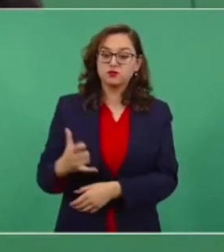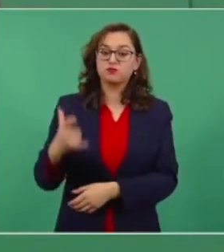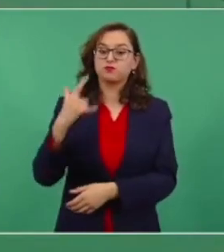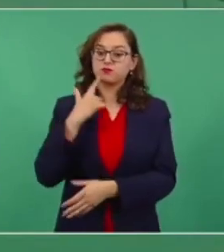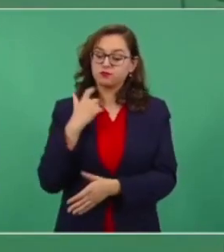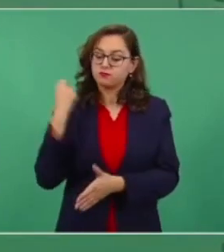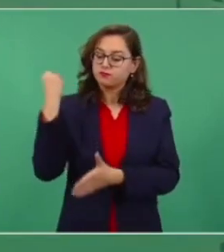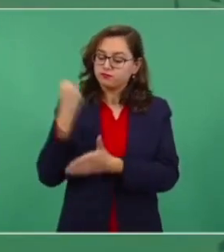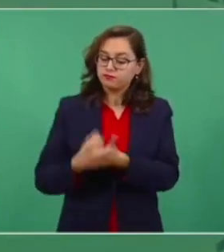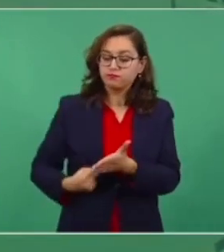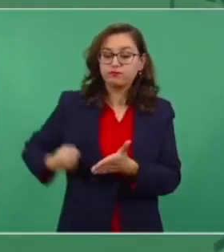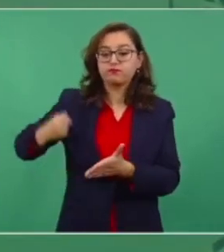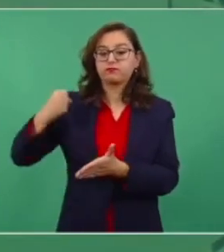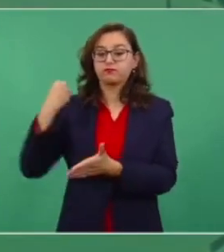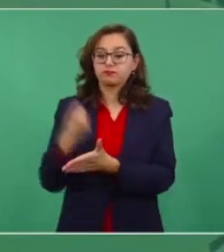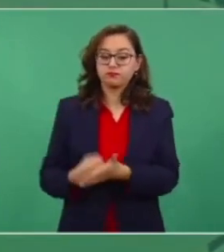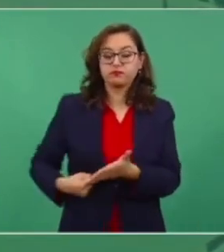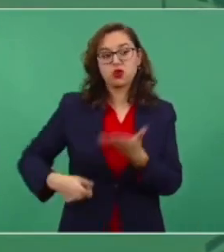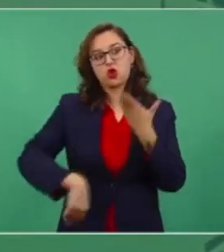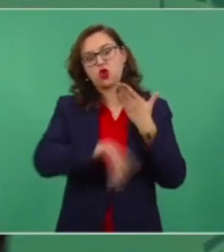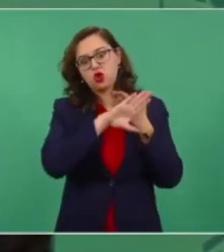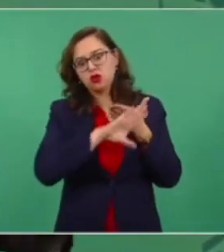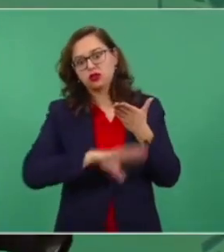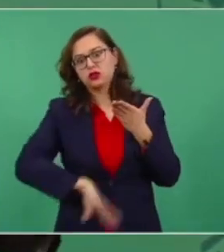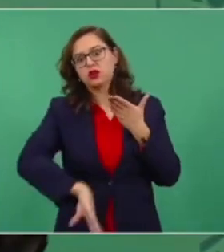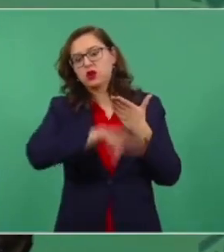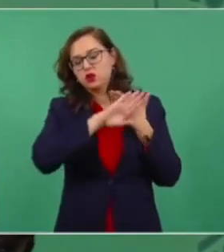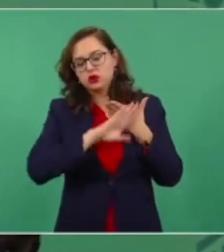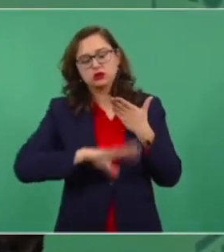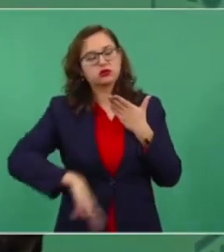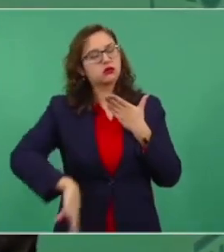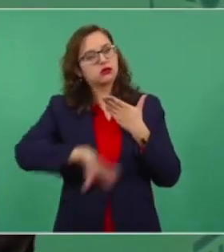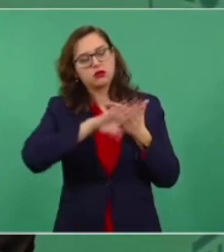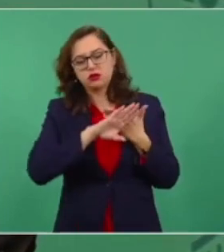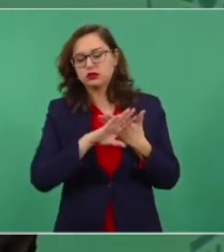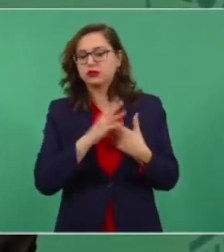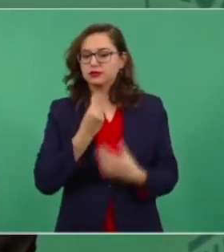contra la corriente, pues esto que estamos hablando de los medios,